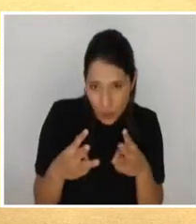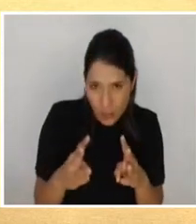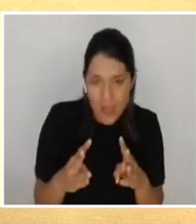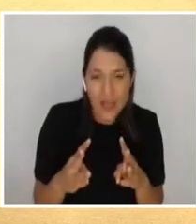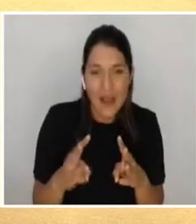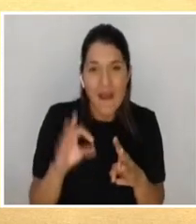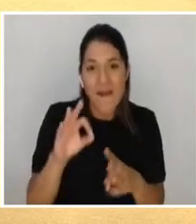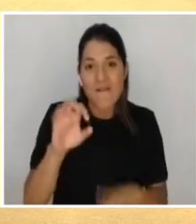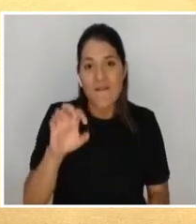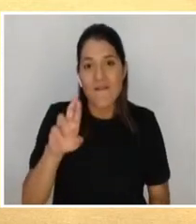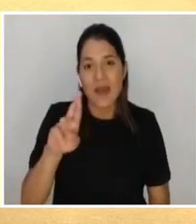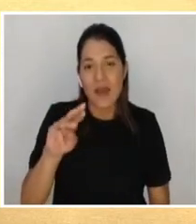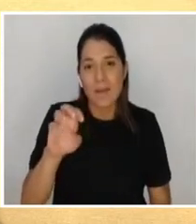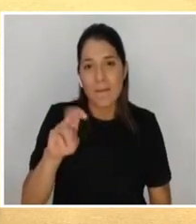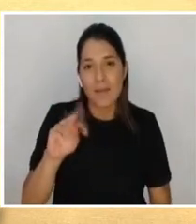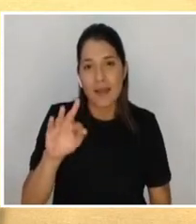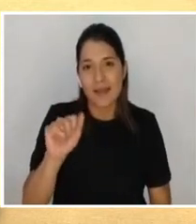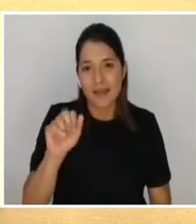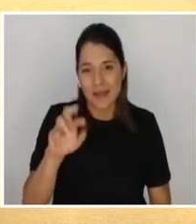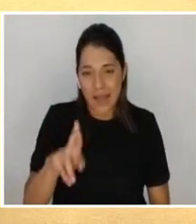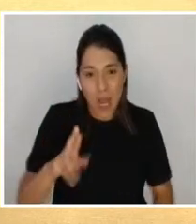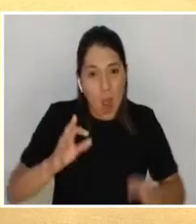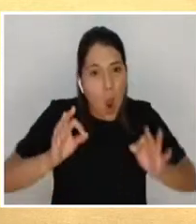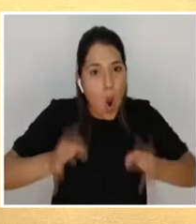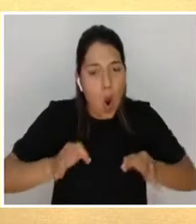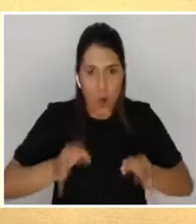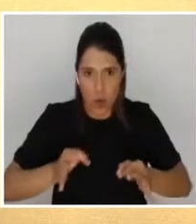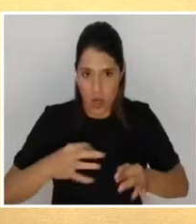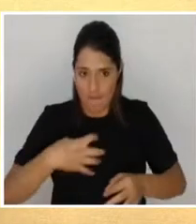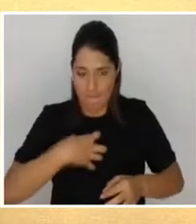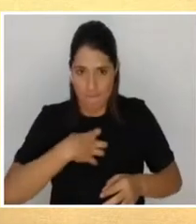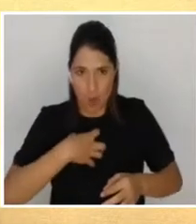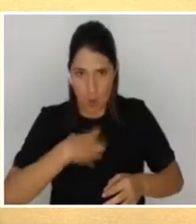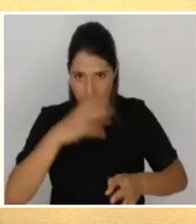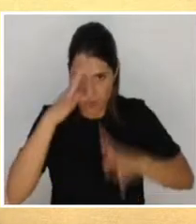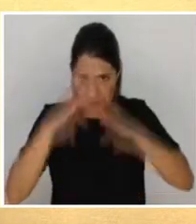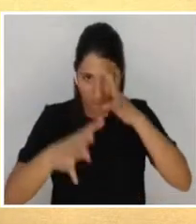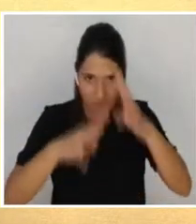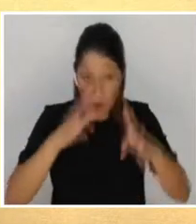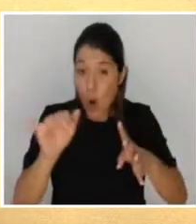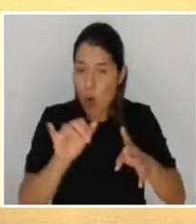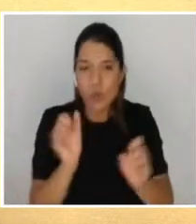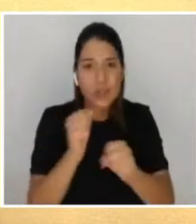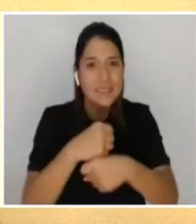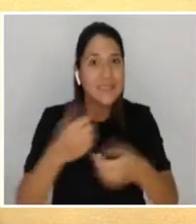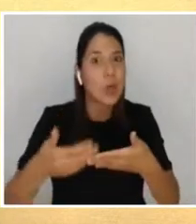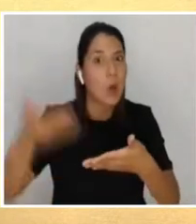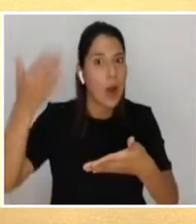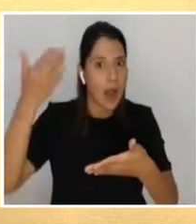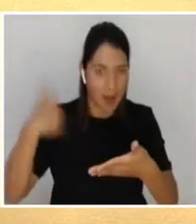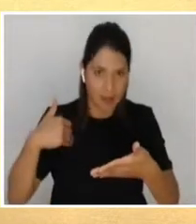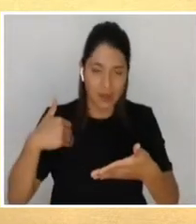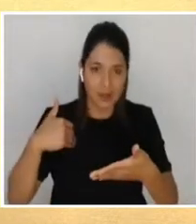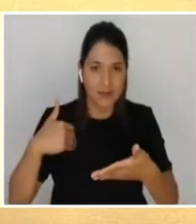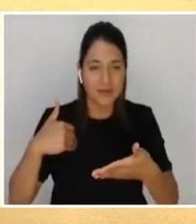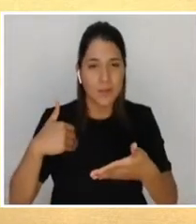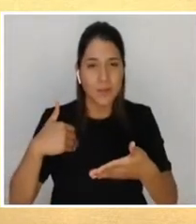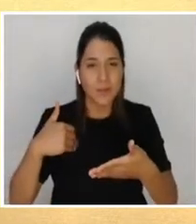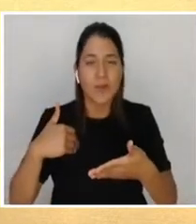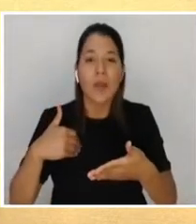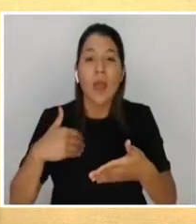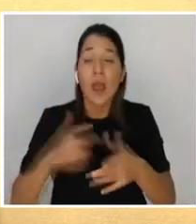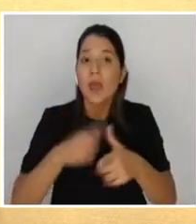que son originales, que son tal cual se hicieron en la antigüedad. Entonces, la fermentación está desde